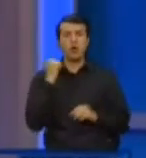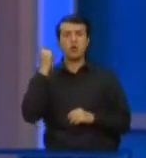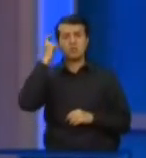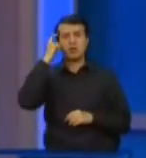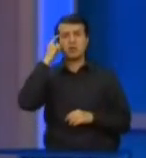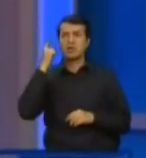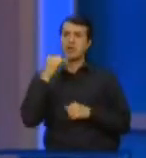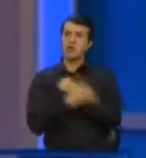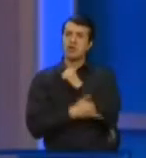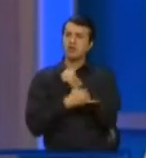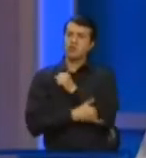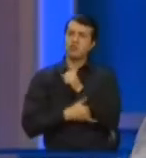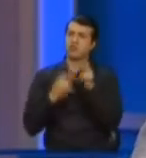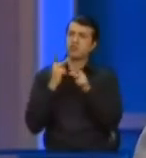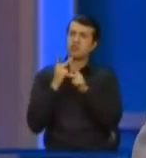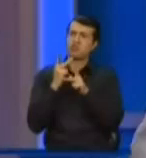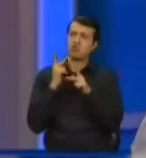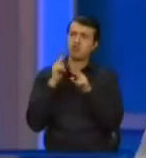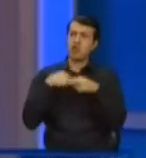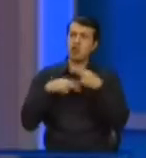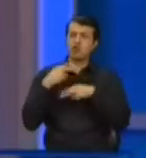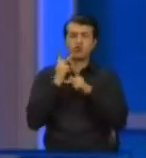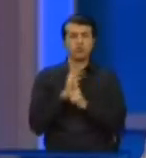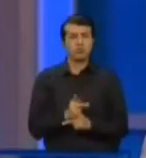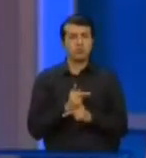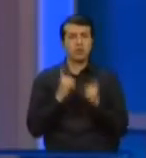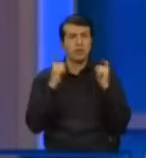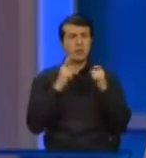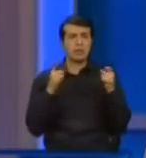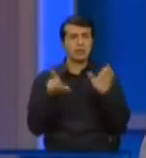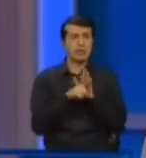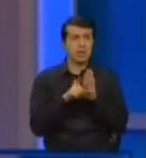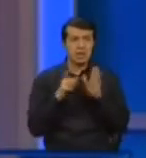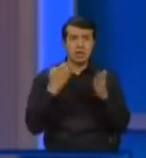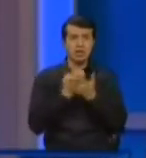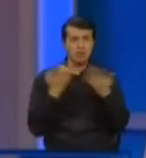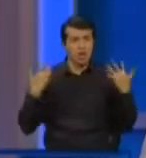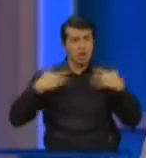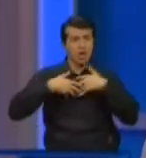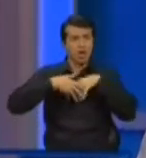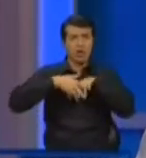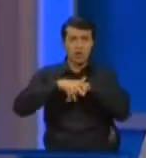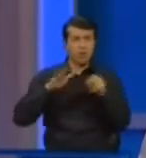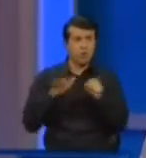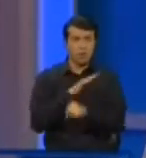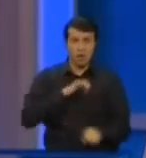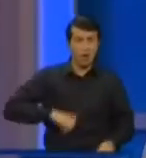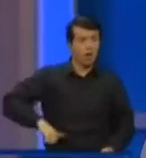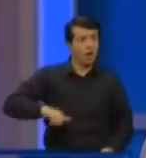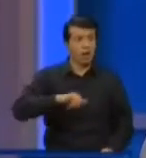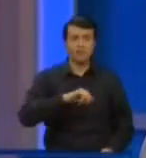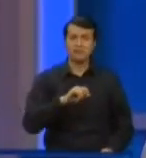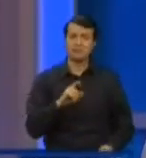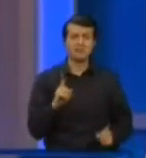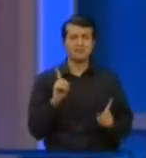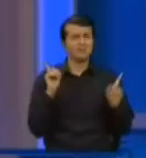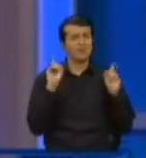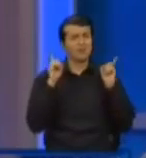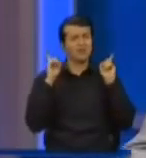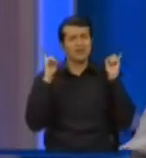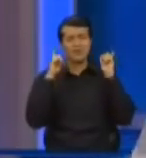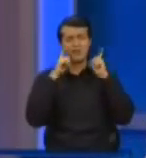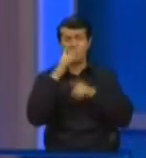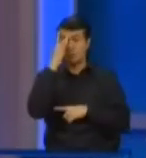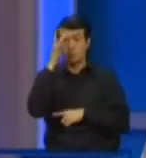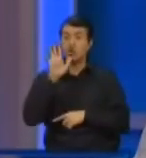creen en mercados protegidos. Entonces es difícil tener políticas de integración económicas y comerciales comunes, porque los modelos de desarrollo son diferentes.